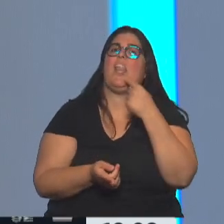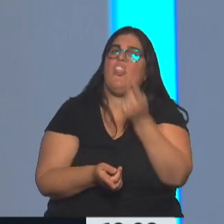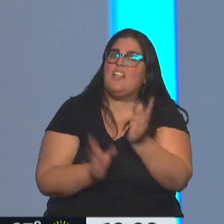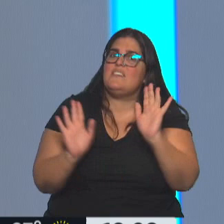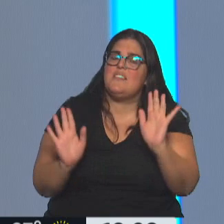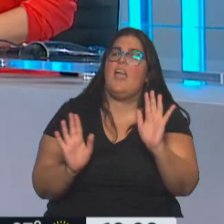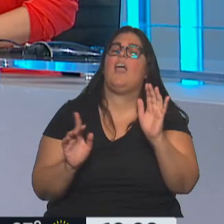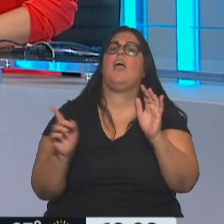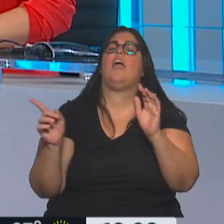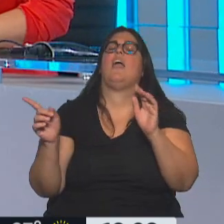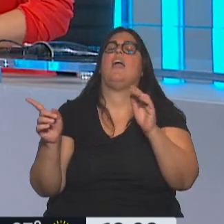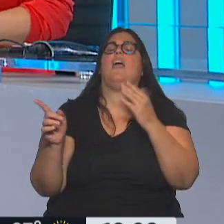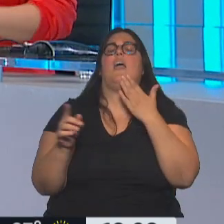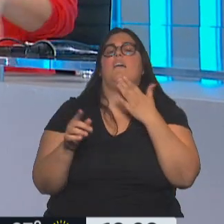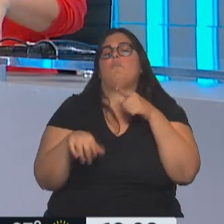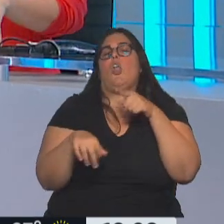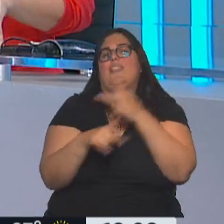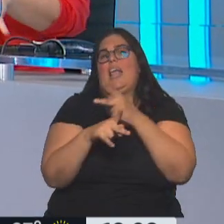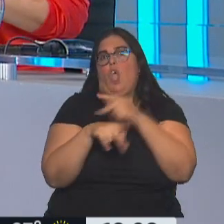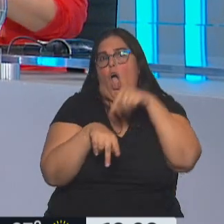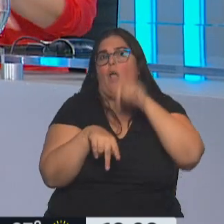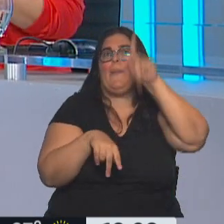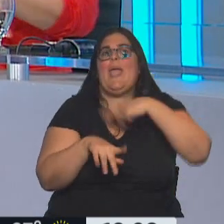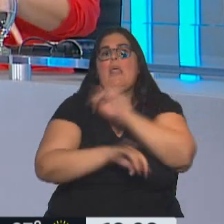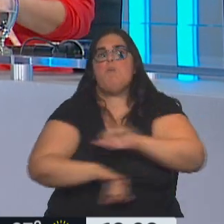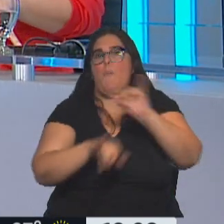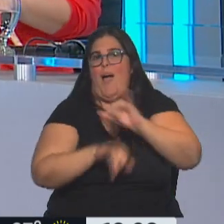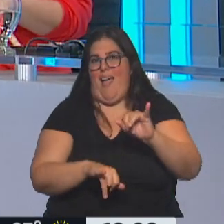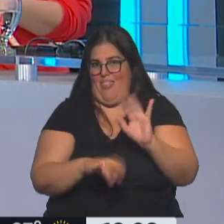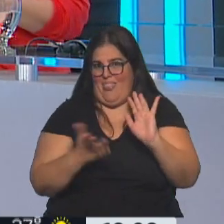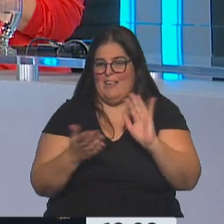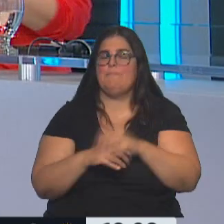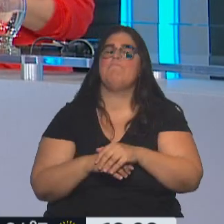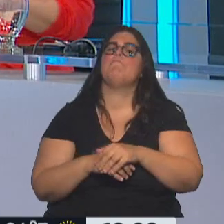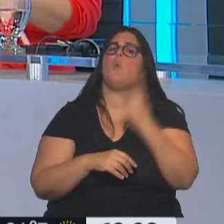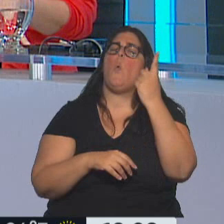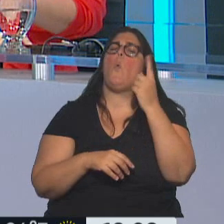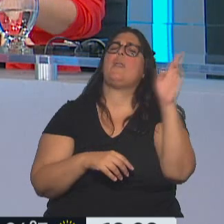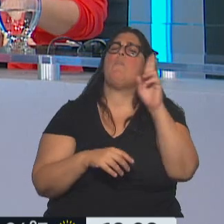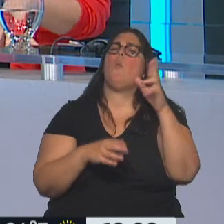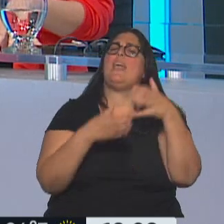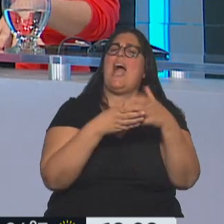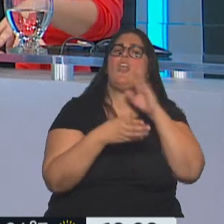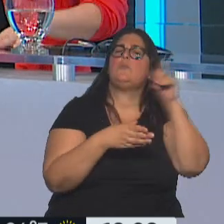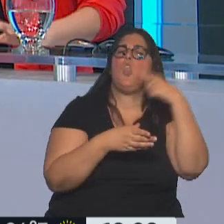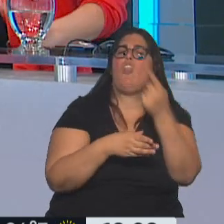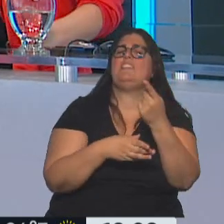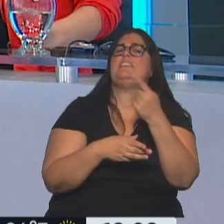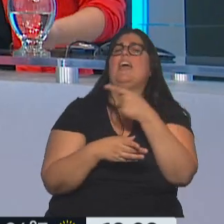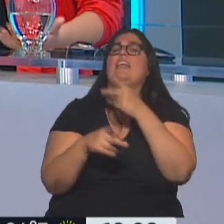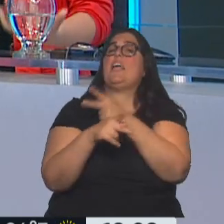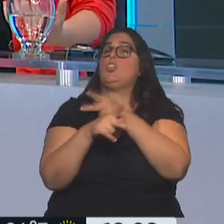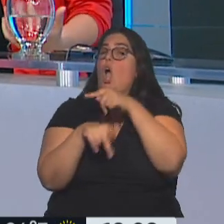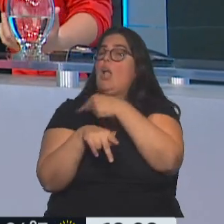través de TikTok. De hecho, bueno, se escuchaba algún legislador republicano que decía directamente manipular a los estadounidenses a través de